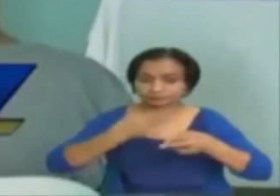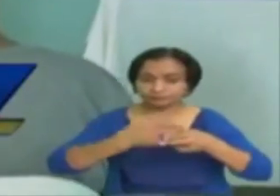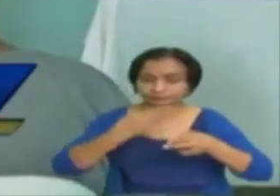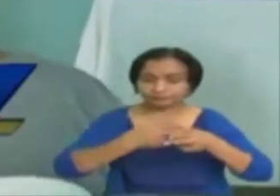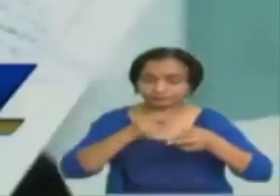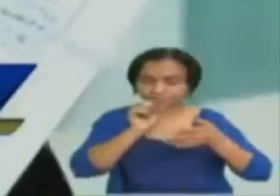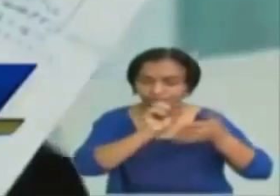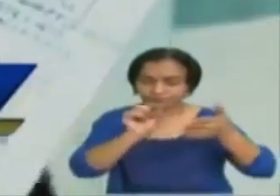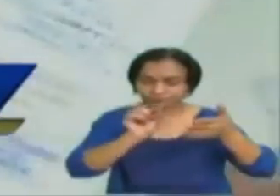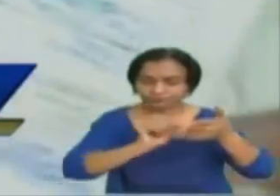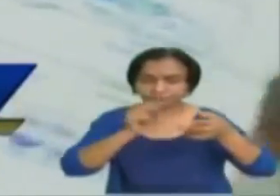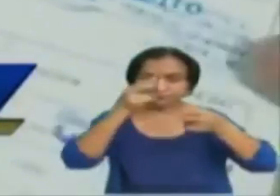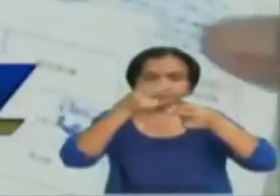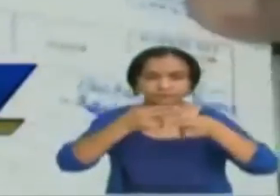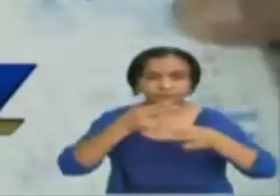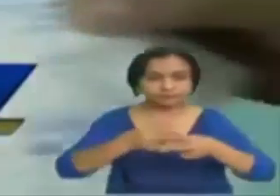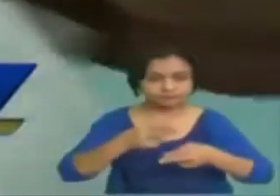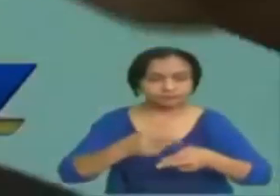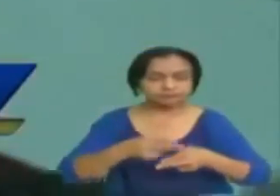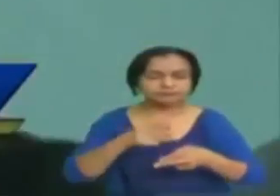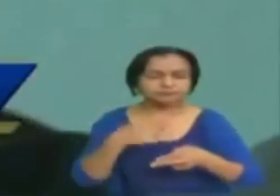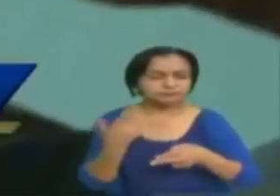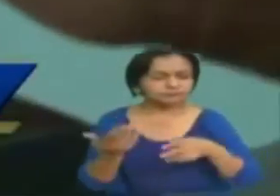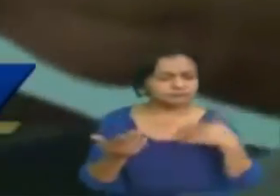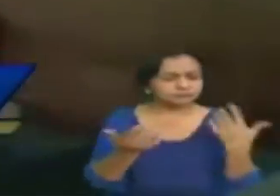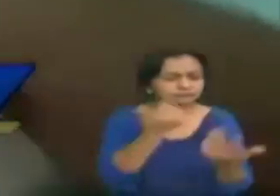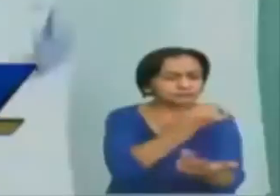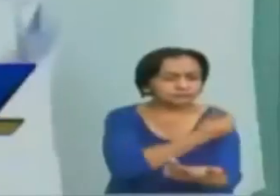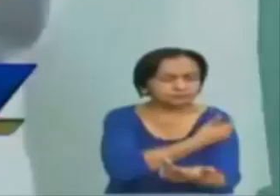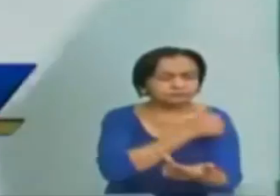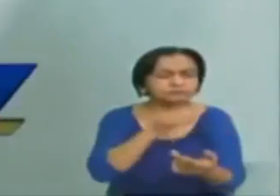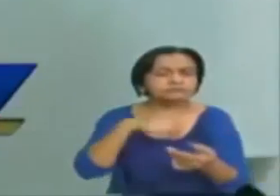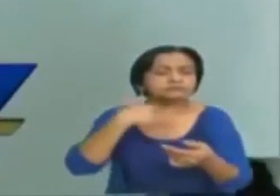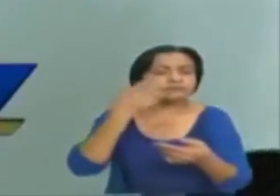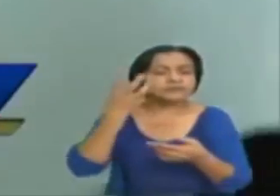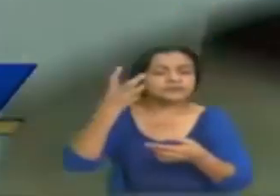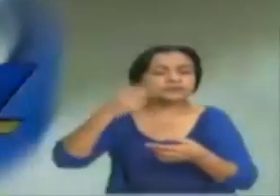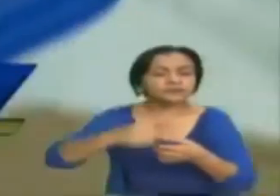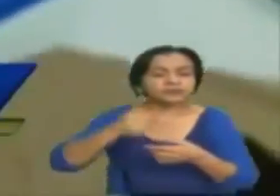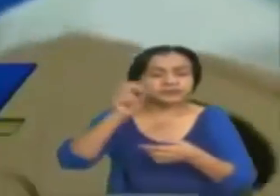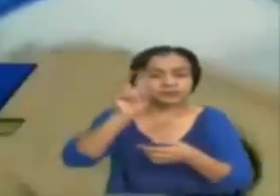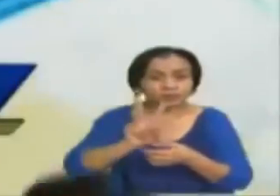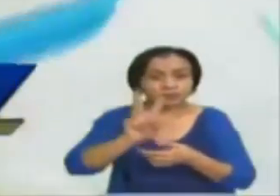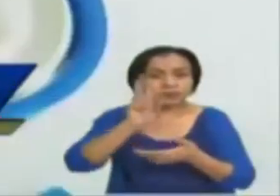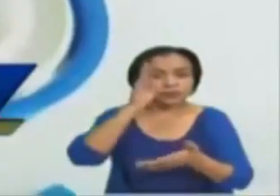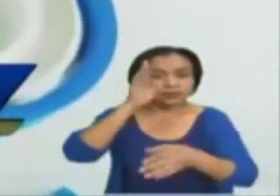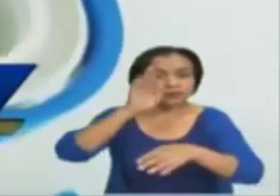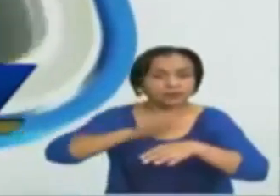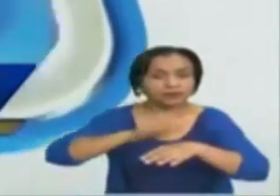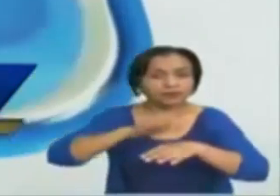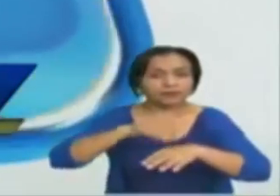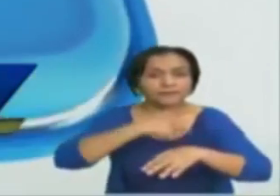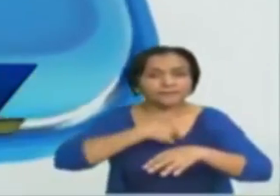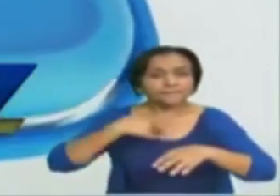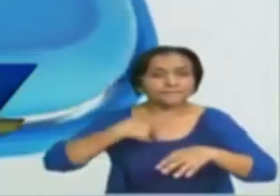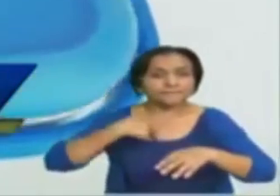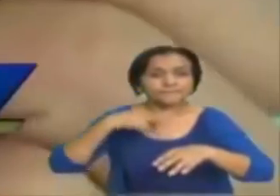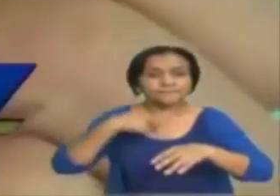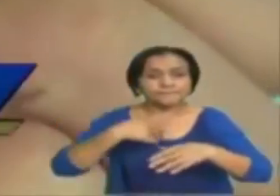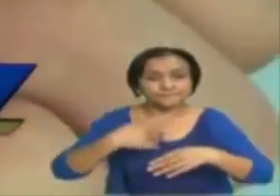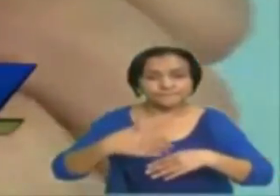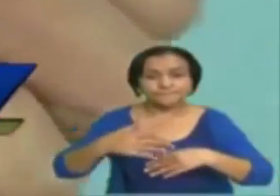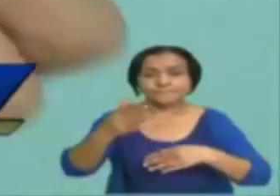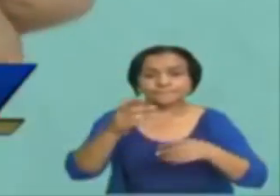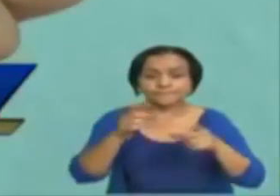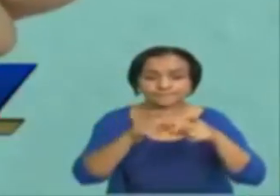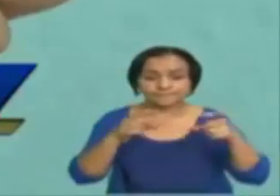dar a conocer mañana viernes dónde vamos a estar cuidándonos, protegiéndonos, voluntariamente vacunándonos